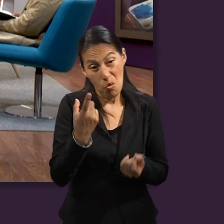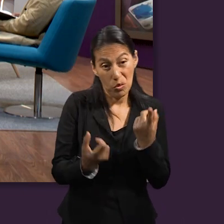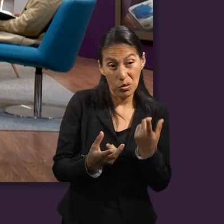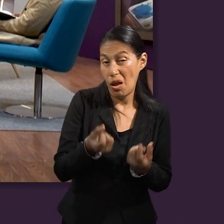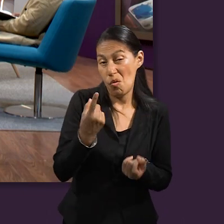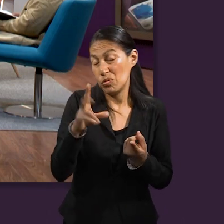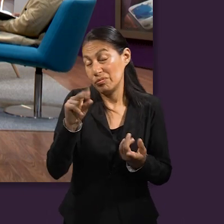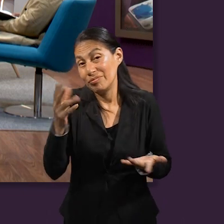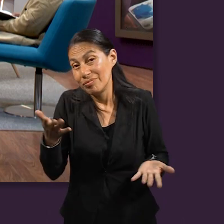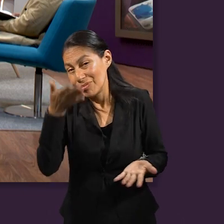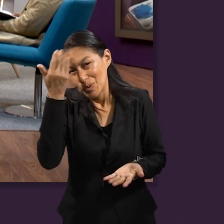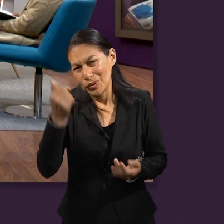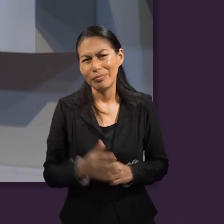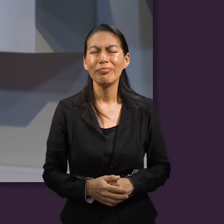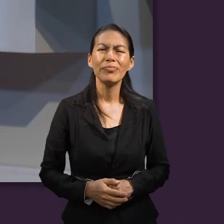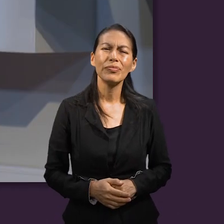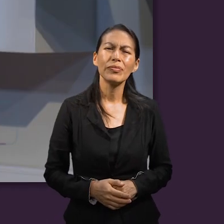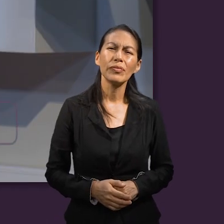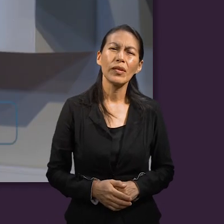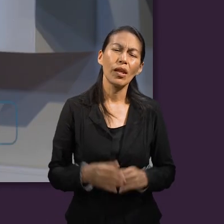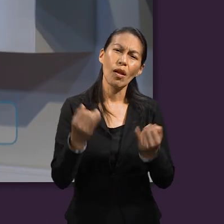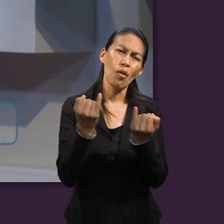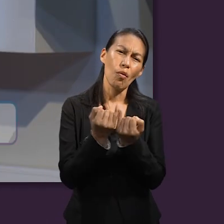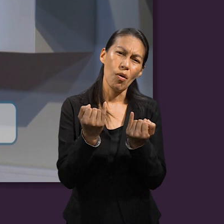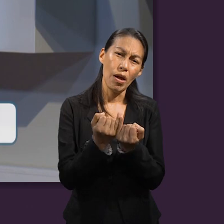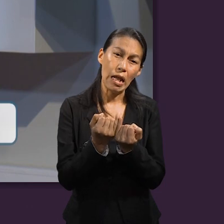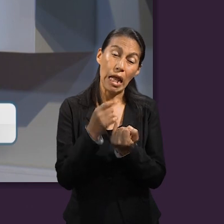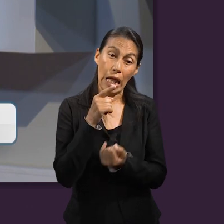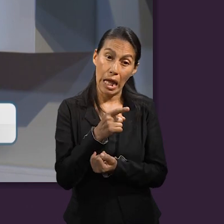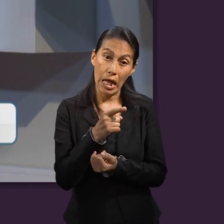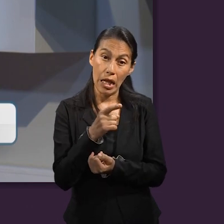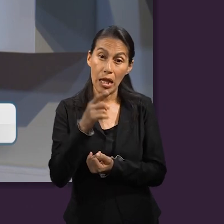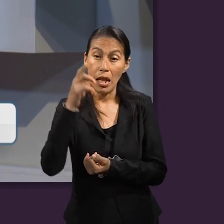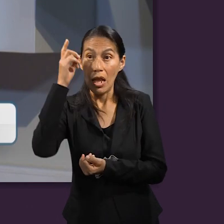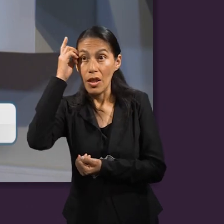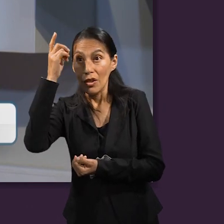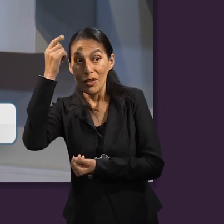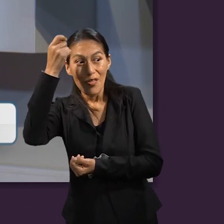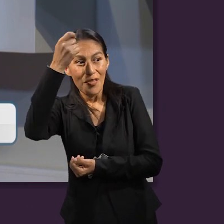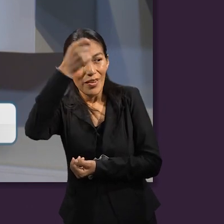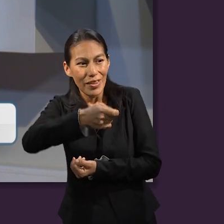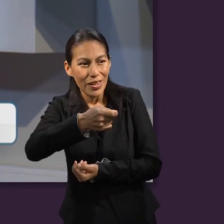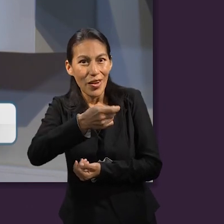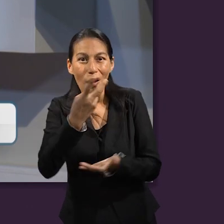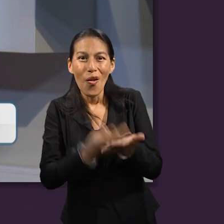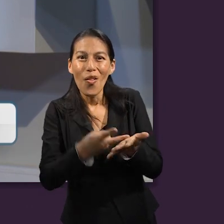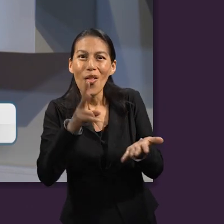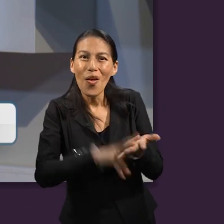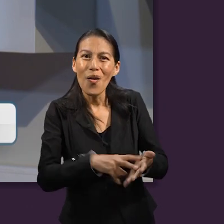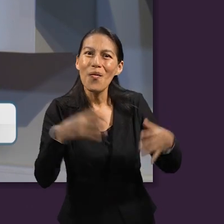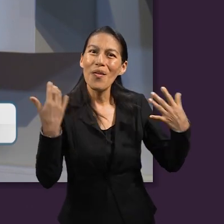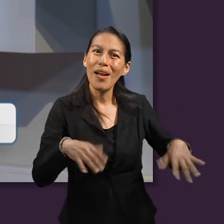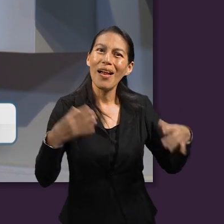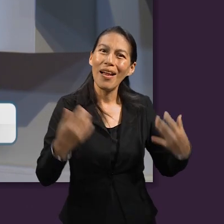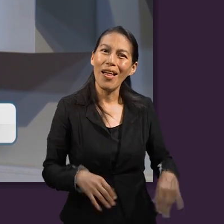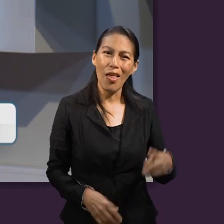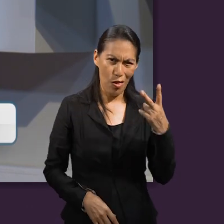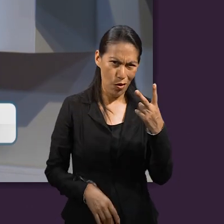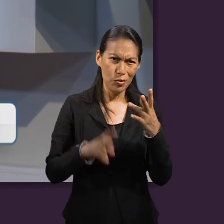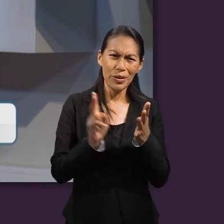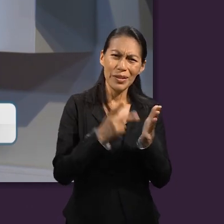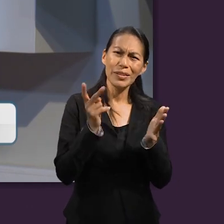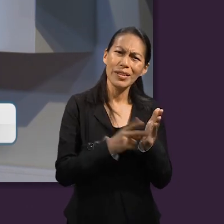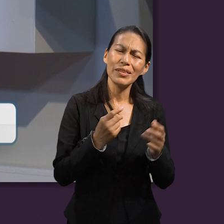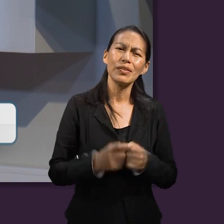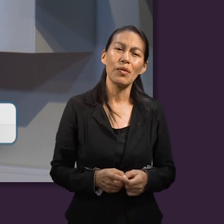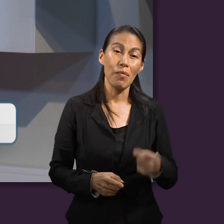también enfrentó algo tan extraordinario que es haber sido bendecido por dios dos veces la primera es cuando